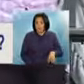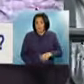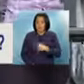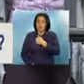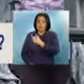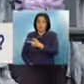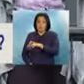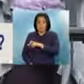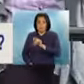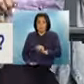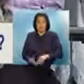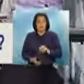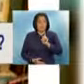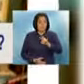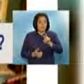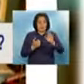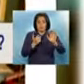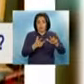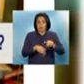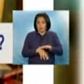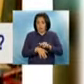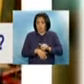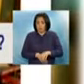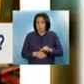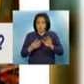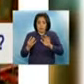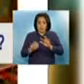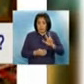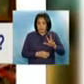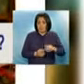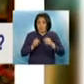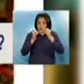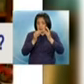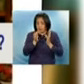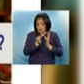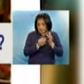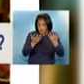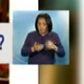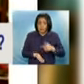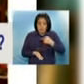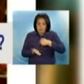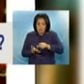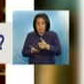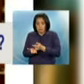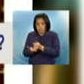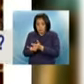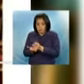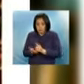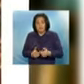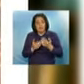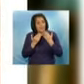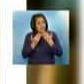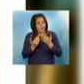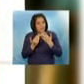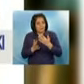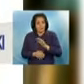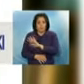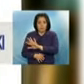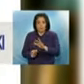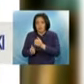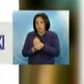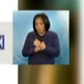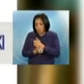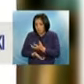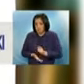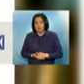un 28 de julio de 1993. Kuczynski no solo le envió un mensaje por Twitter en el que le agradecía por todo su amor y